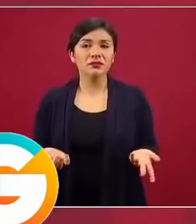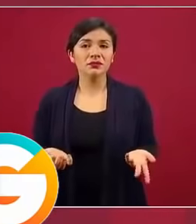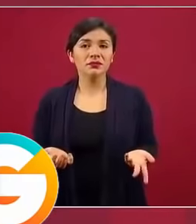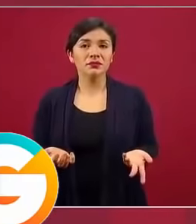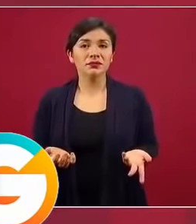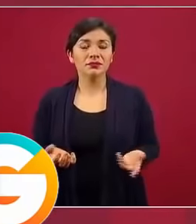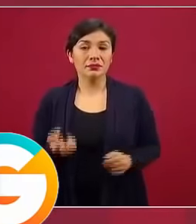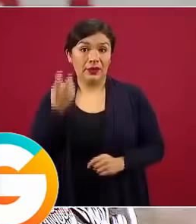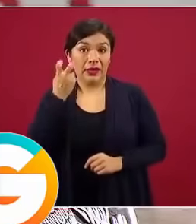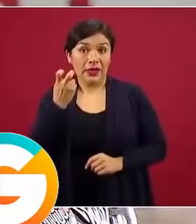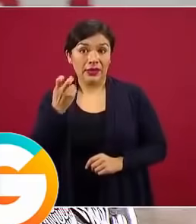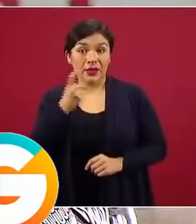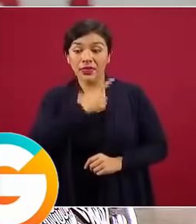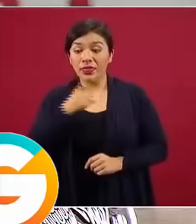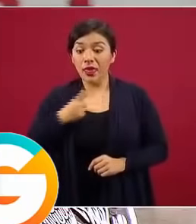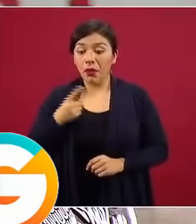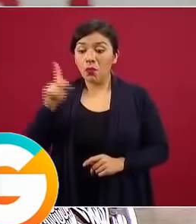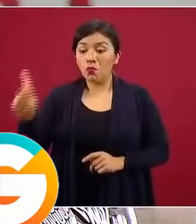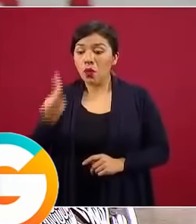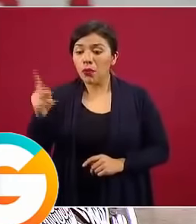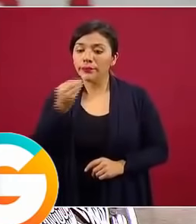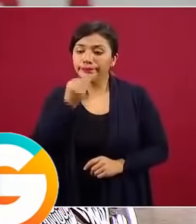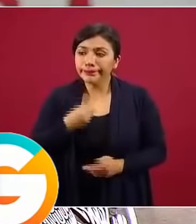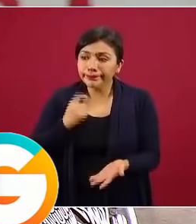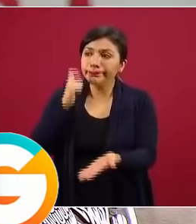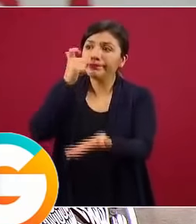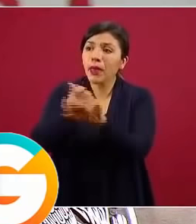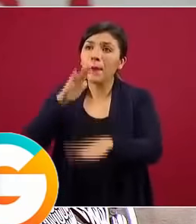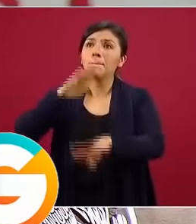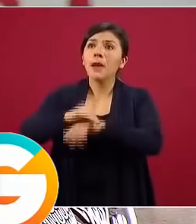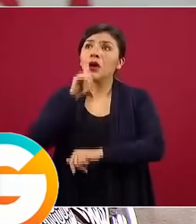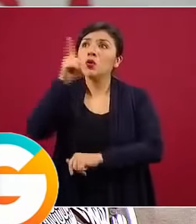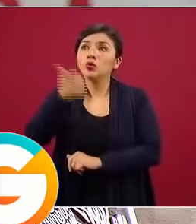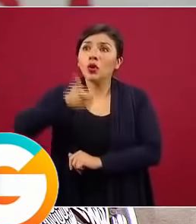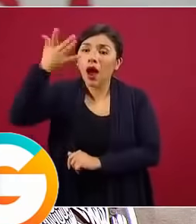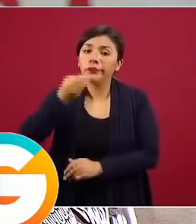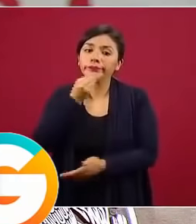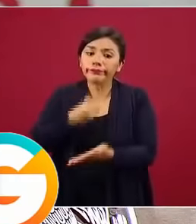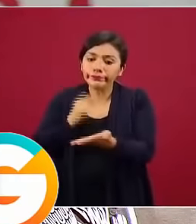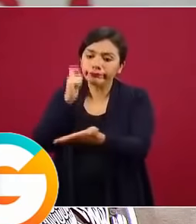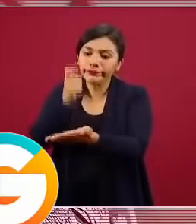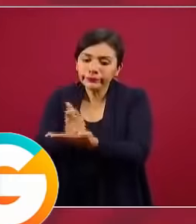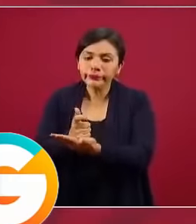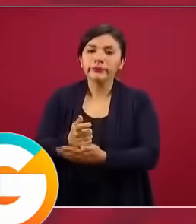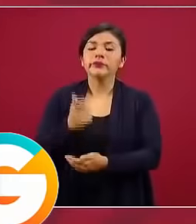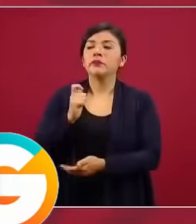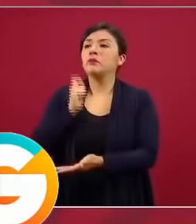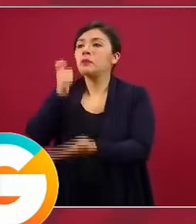porque es el que tiene que pagar más por la luz, es el que tiene que pagar más por los servicios.